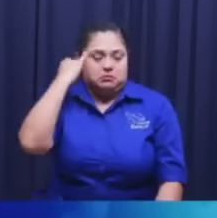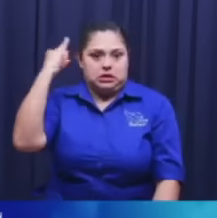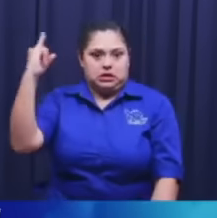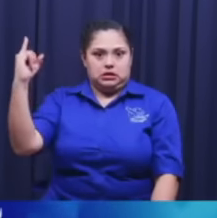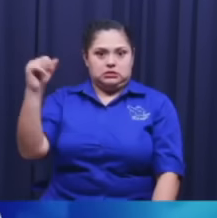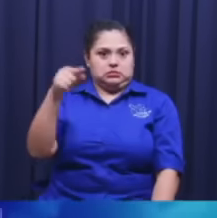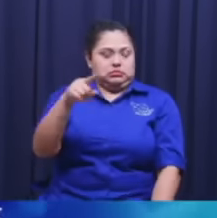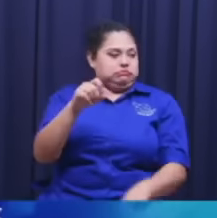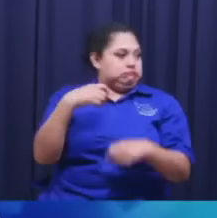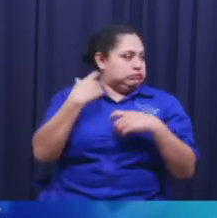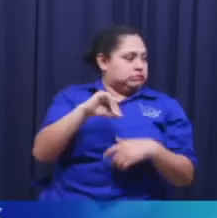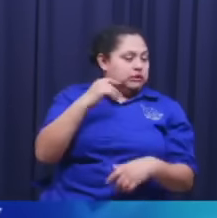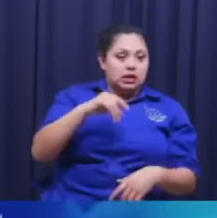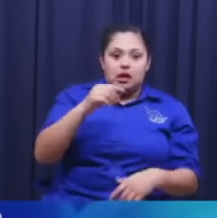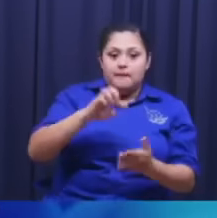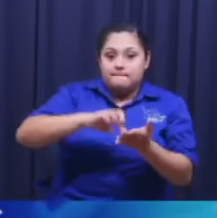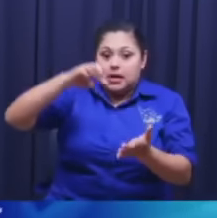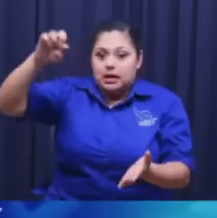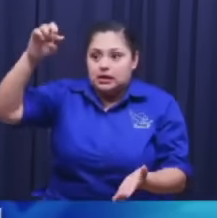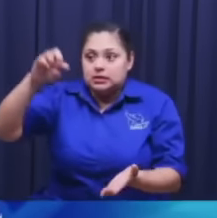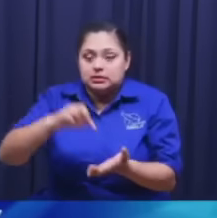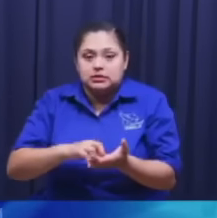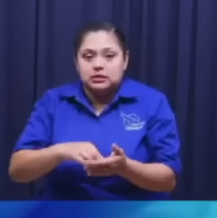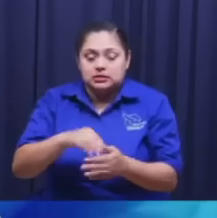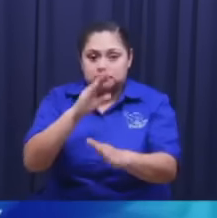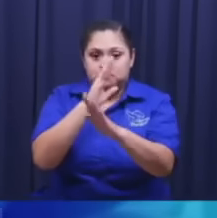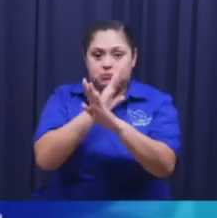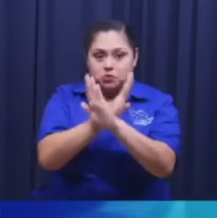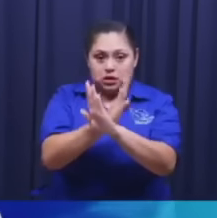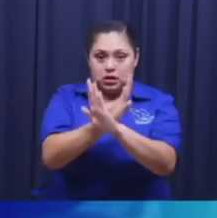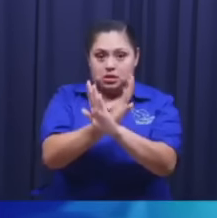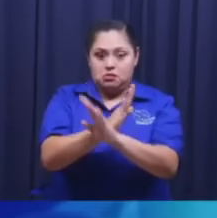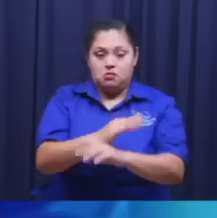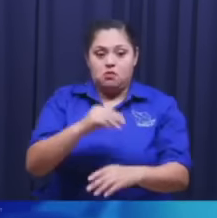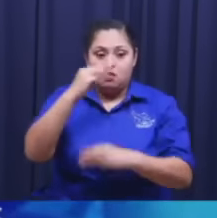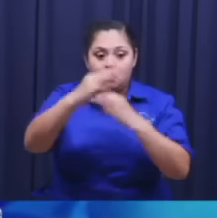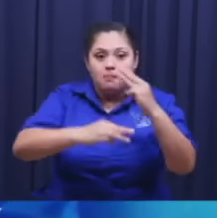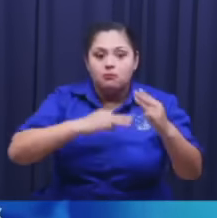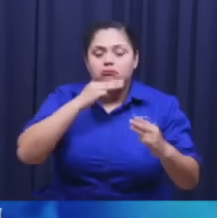dice: Padre Santo, en el país que supuestamente es el más seguro del mundo y el más,